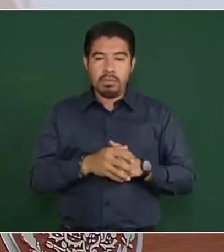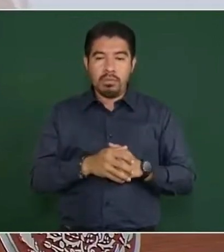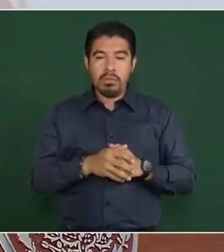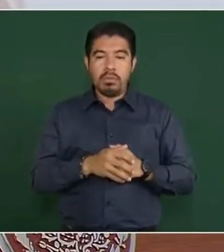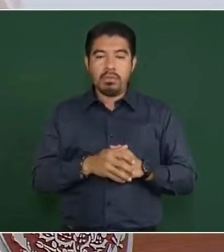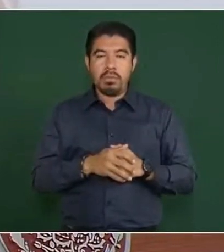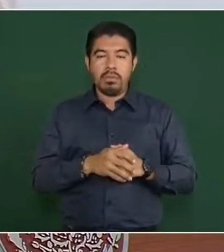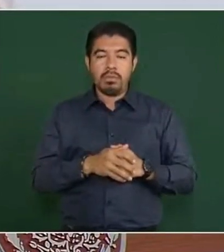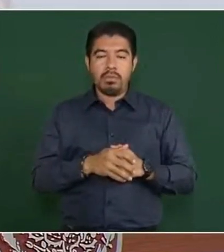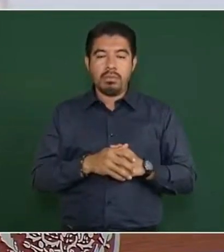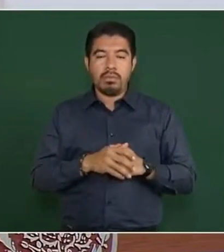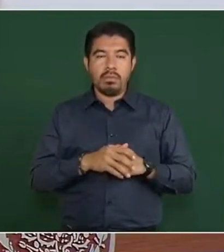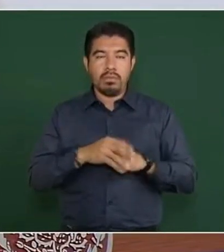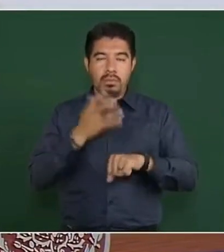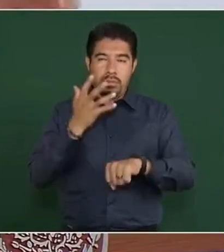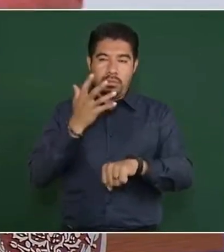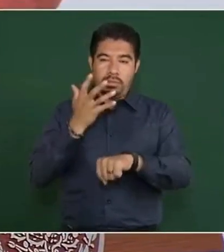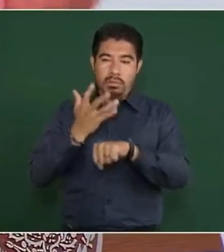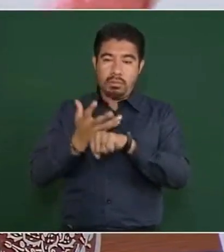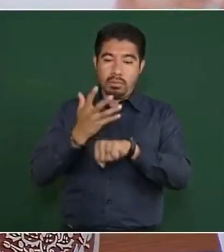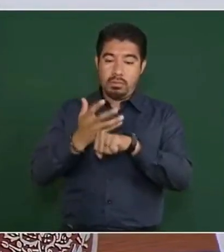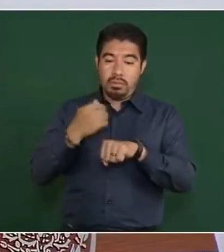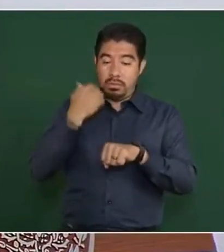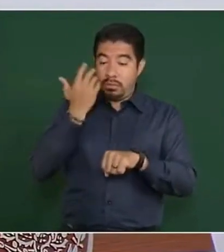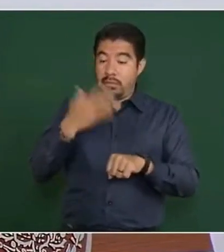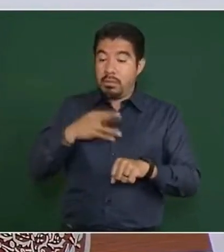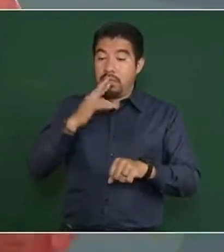la actividad económica en Estados Unidos. Quería cerrar